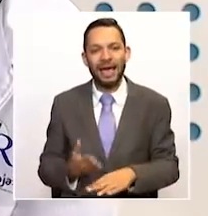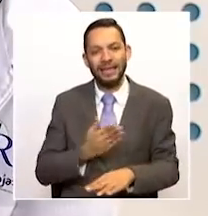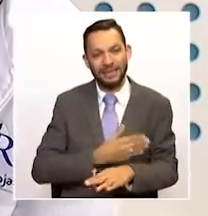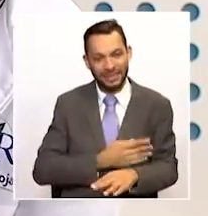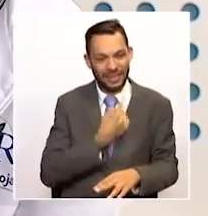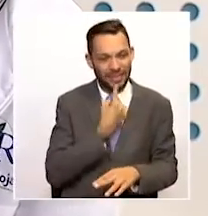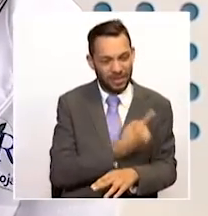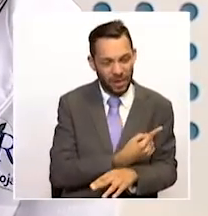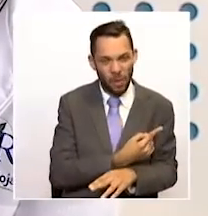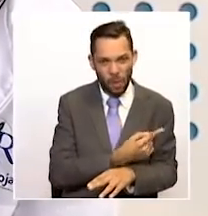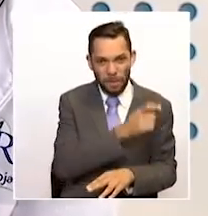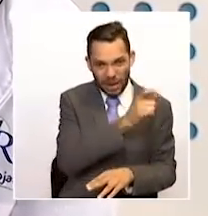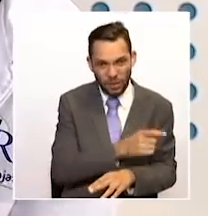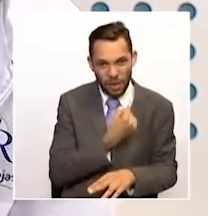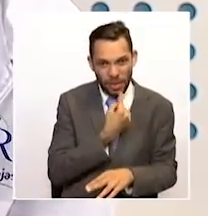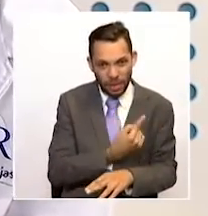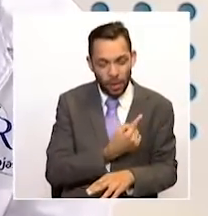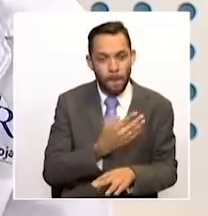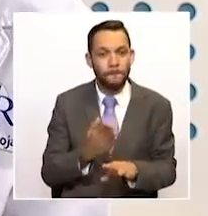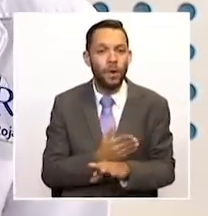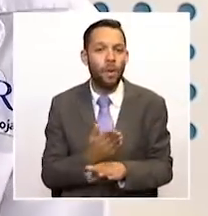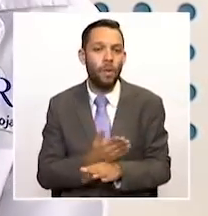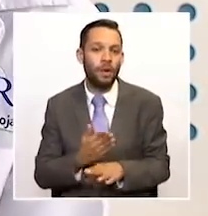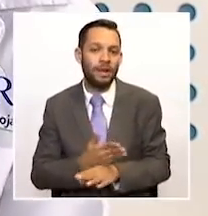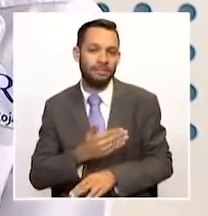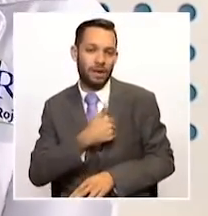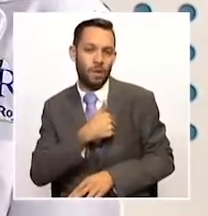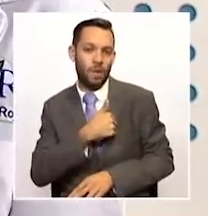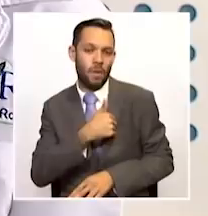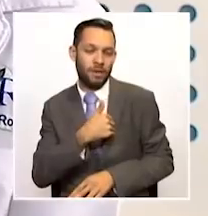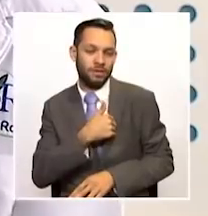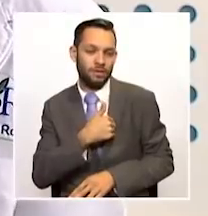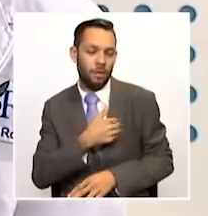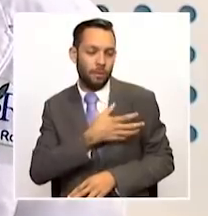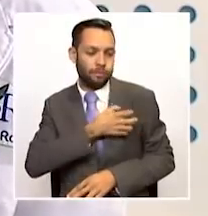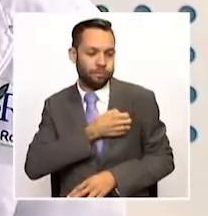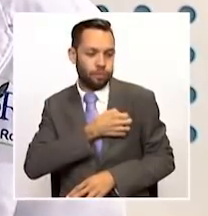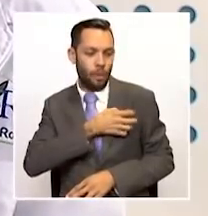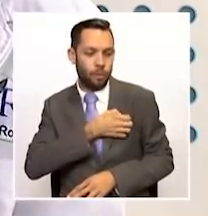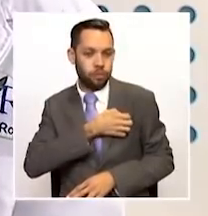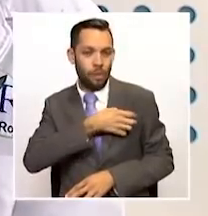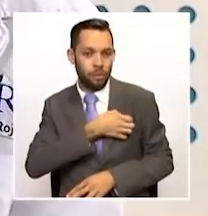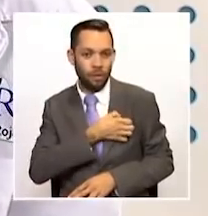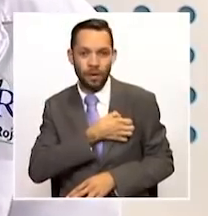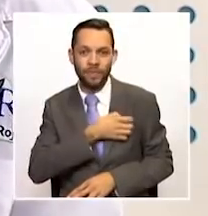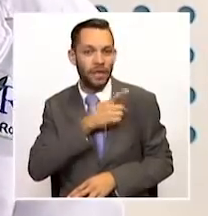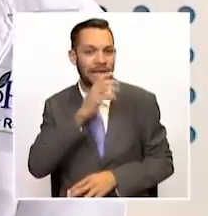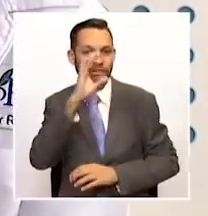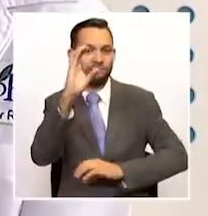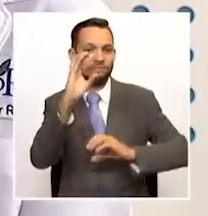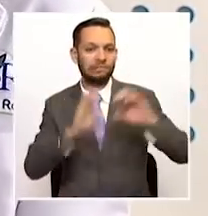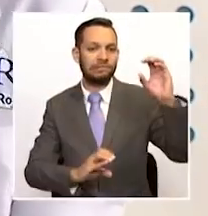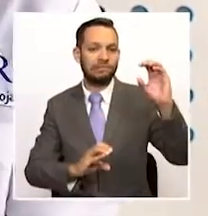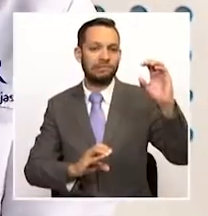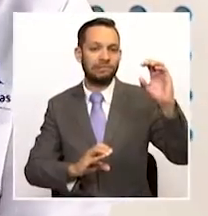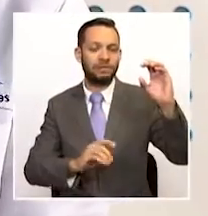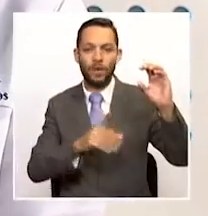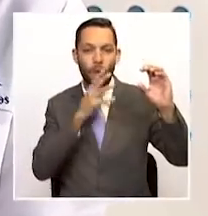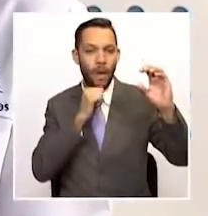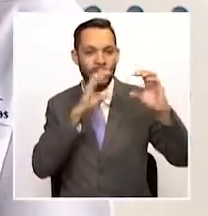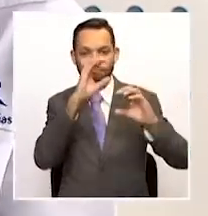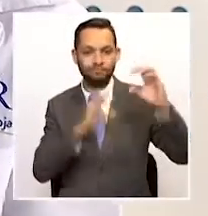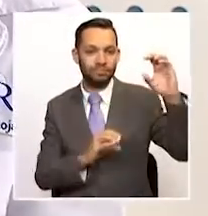cardíaco donde había una comunicación interventricular y que es una comunicación interventricular resulta que los